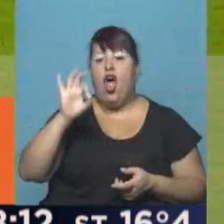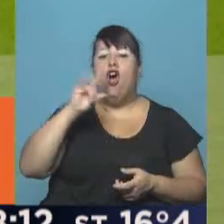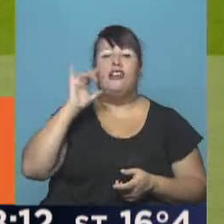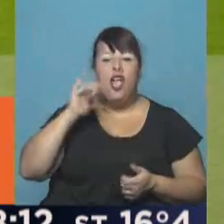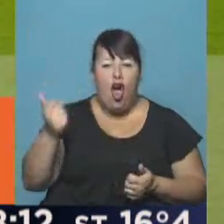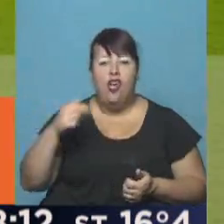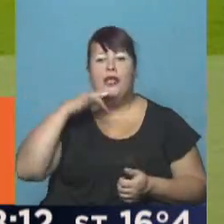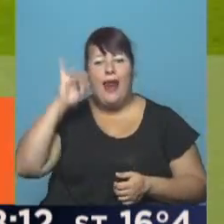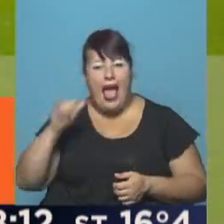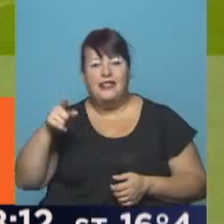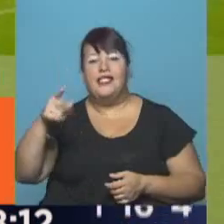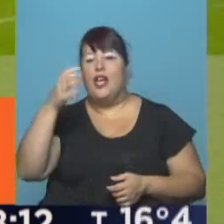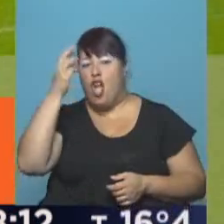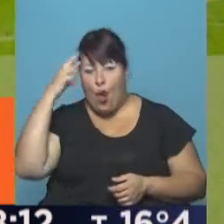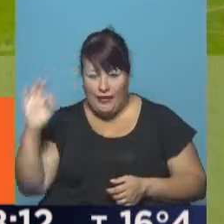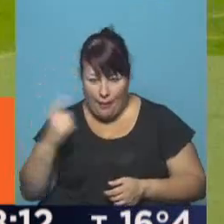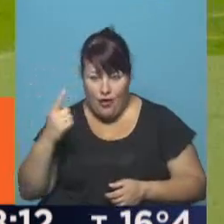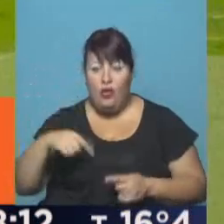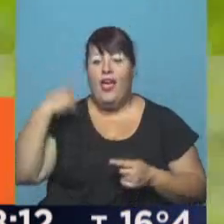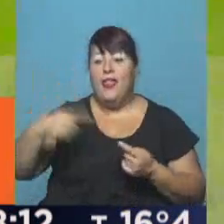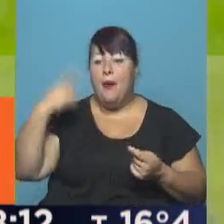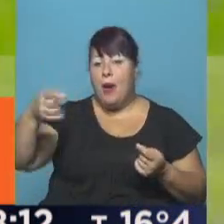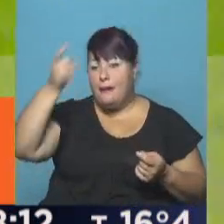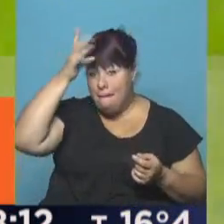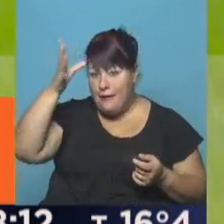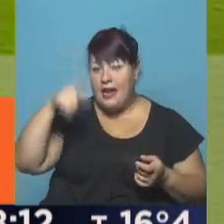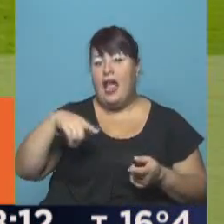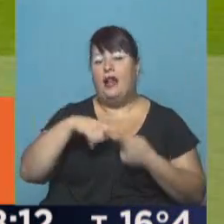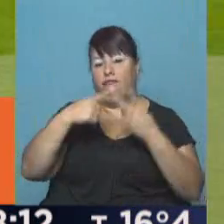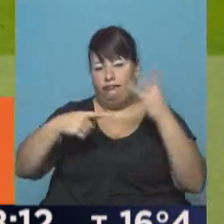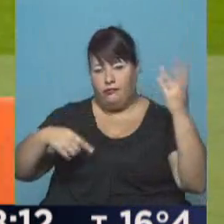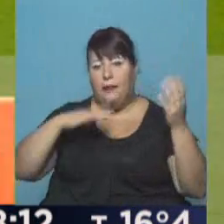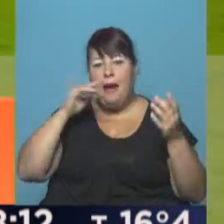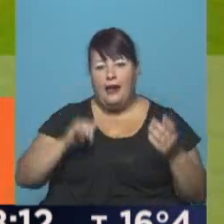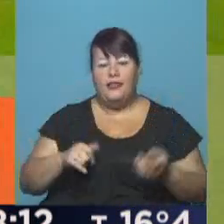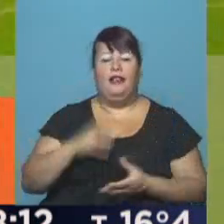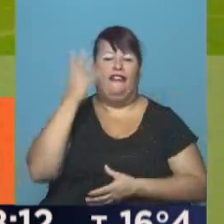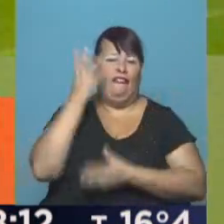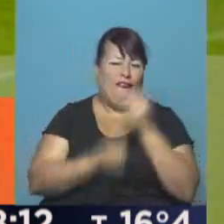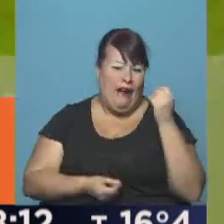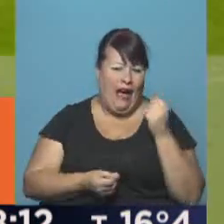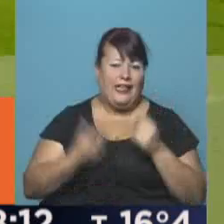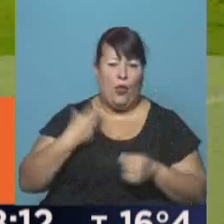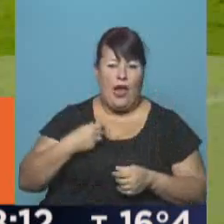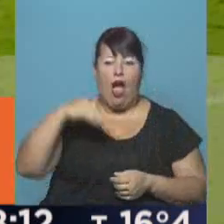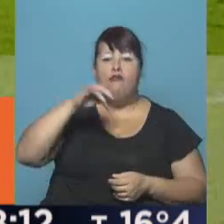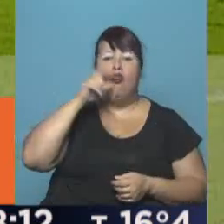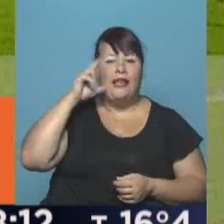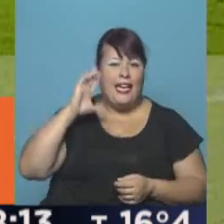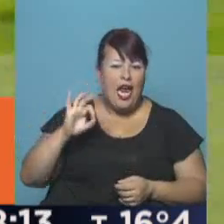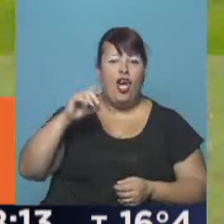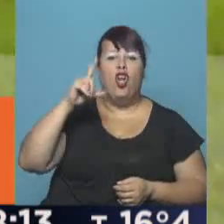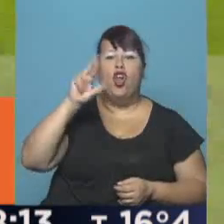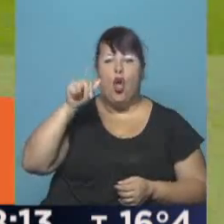y de Velázquez en los 90 minutos y la secuencia de penales. Zica, Lauman, Martínez, que erraron para Huracán Montenegro, Romero,